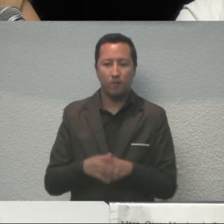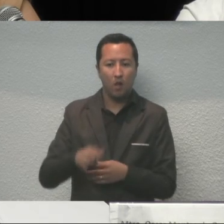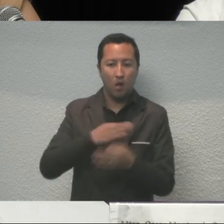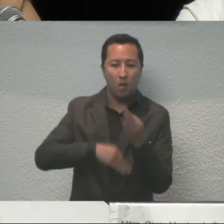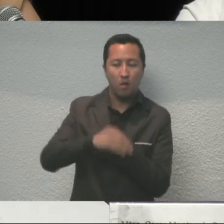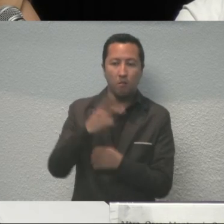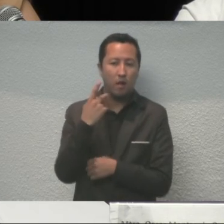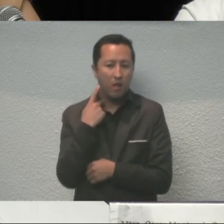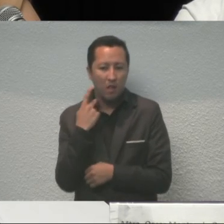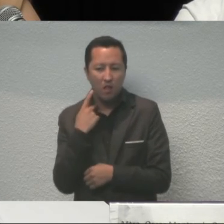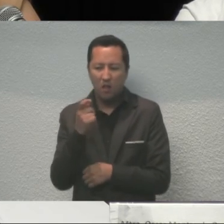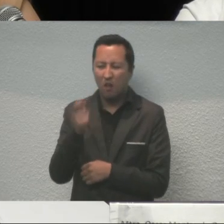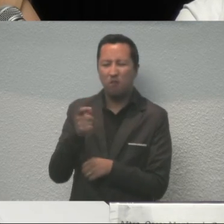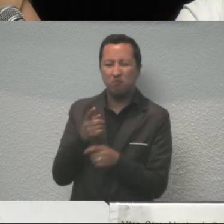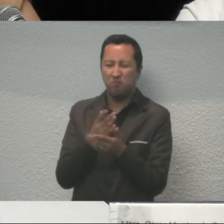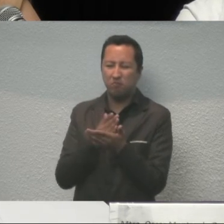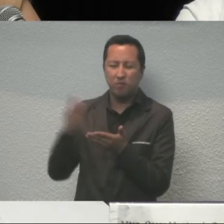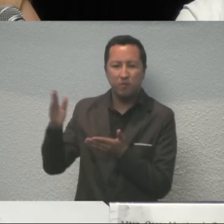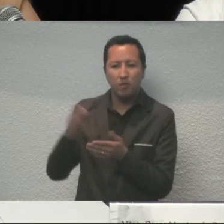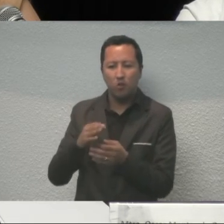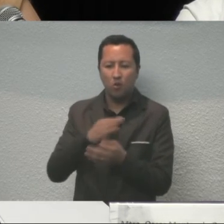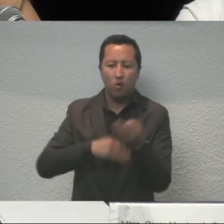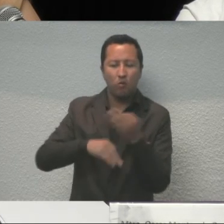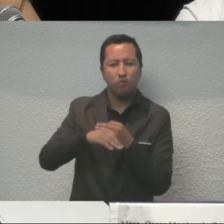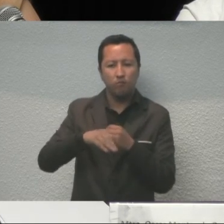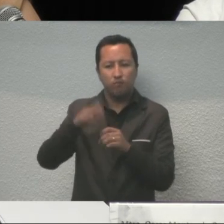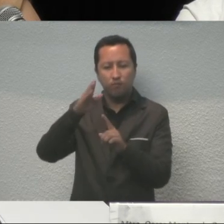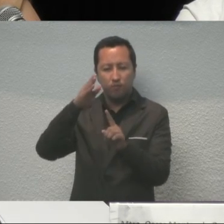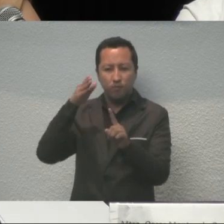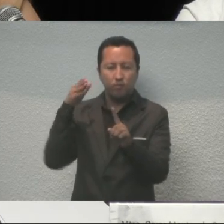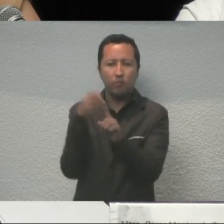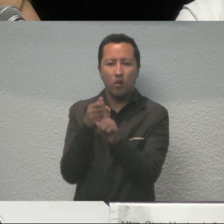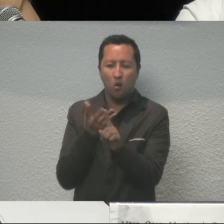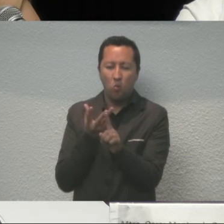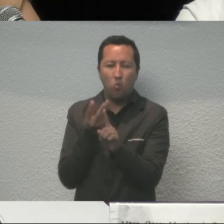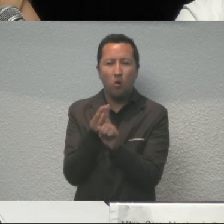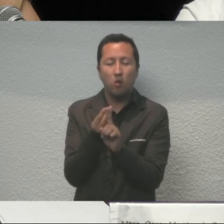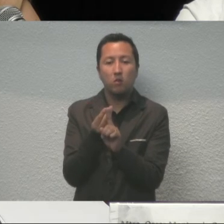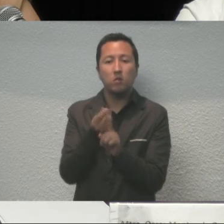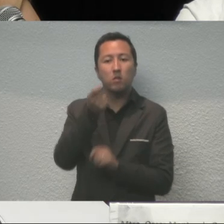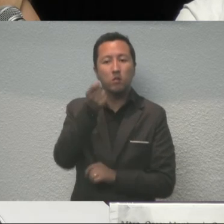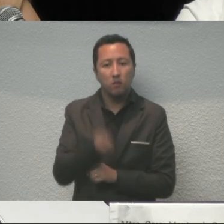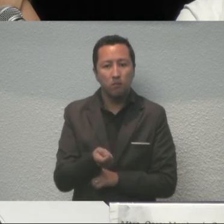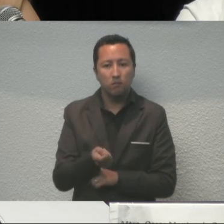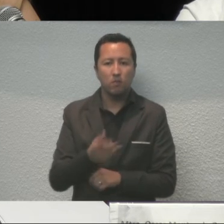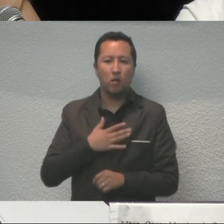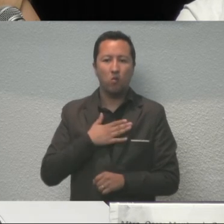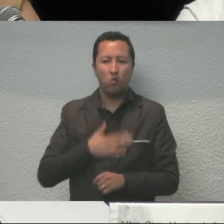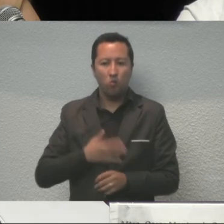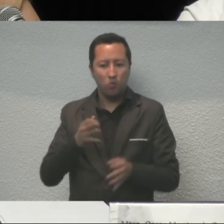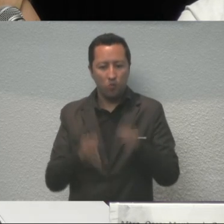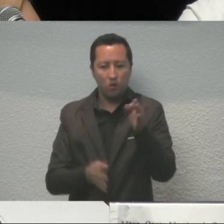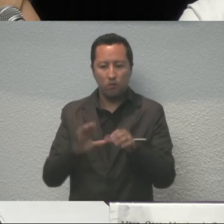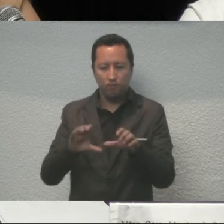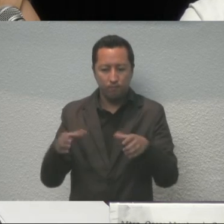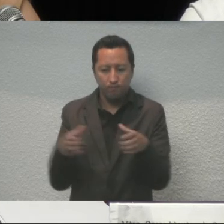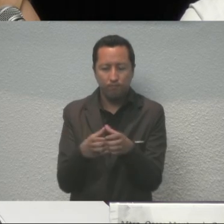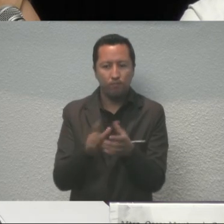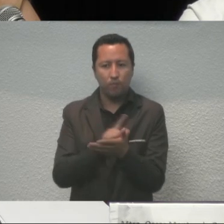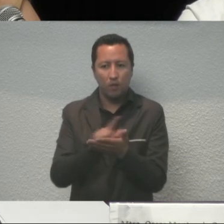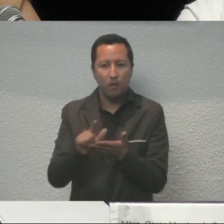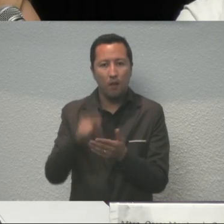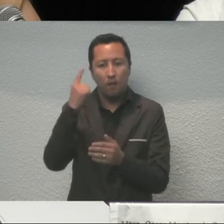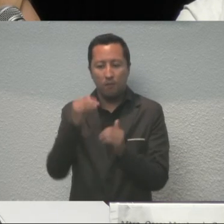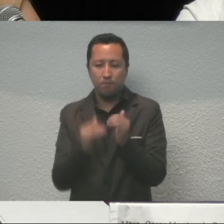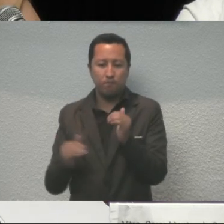partidistas, teniendo como único objetivo una procuración de justicia que garantice la investigación exhaustiva de primer